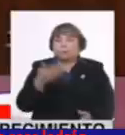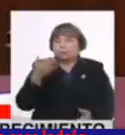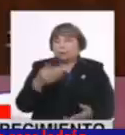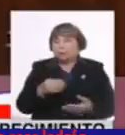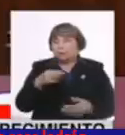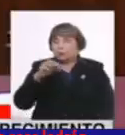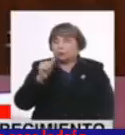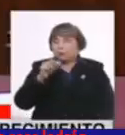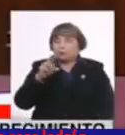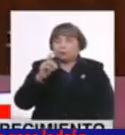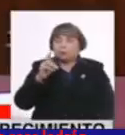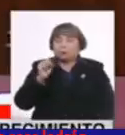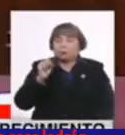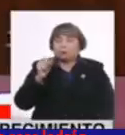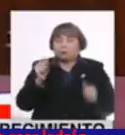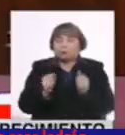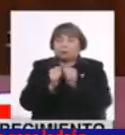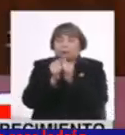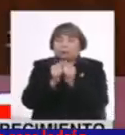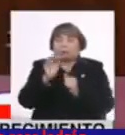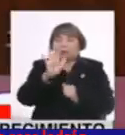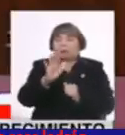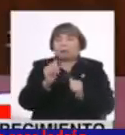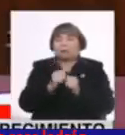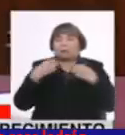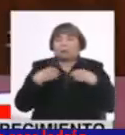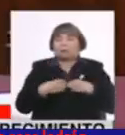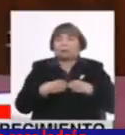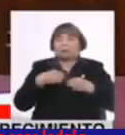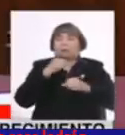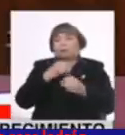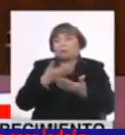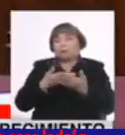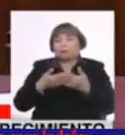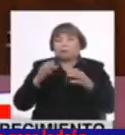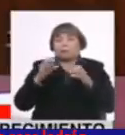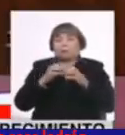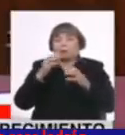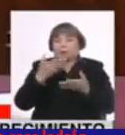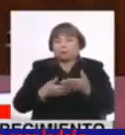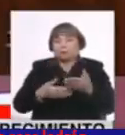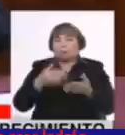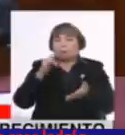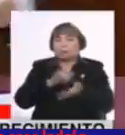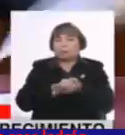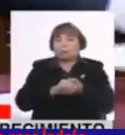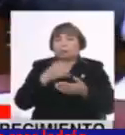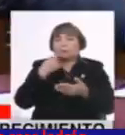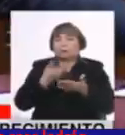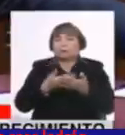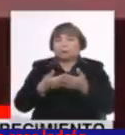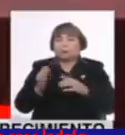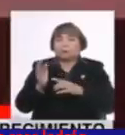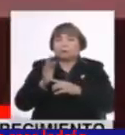Señorita Paredes Navarro, usted viene acompañada con su abogado defensor. En consecuencia, que el señor abogado